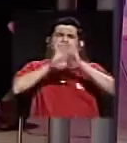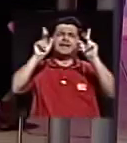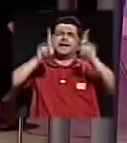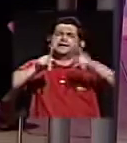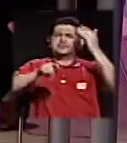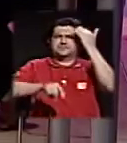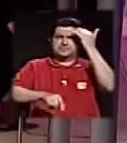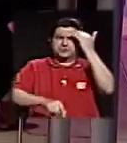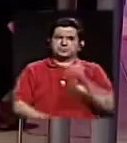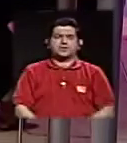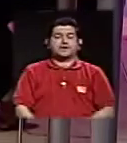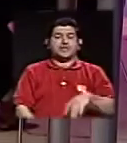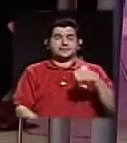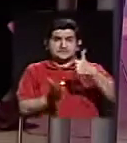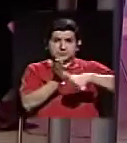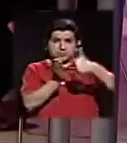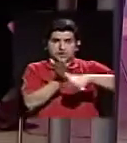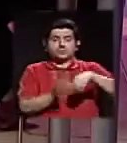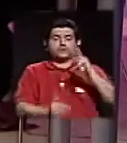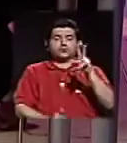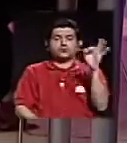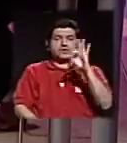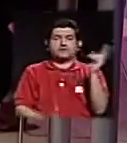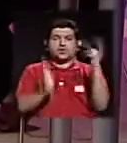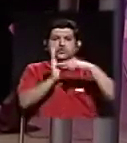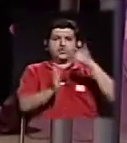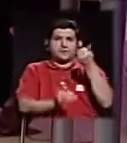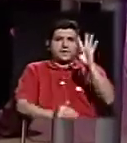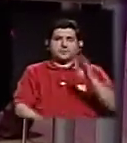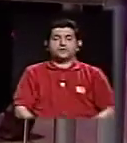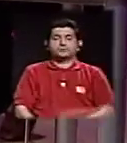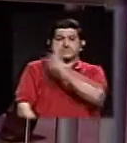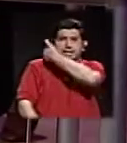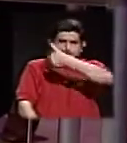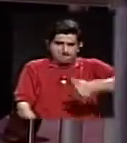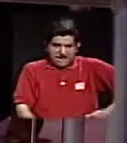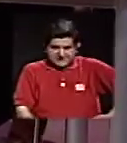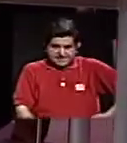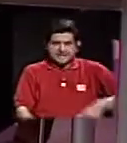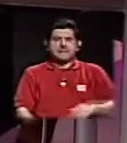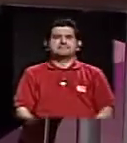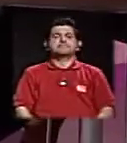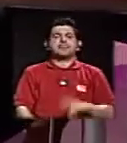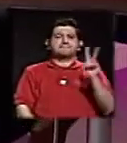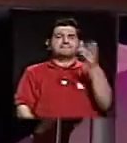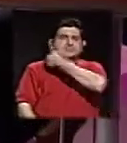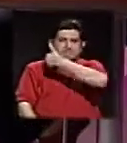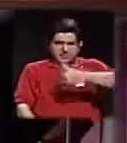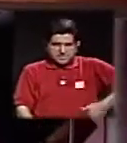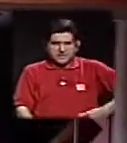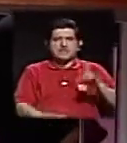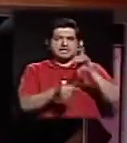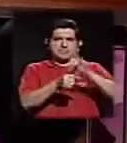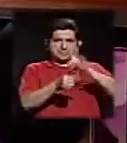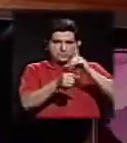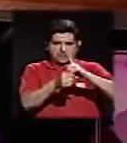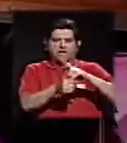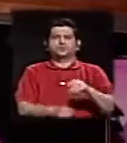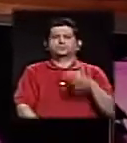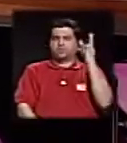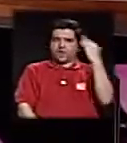verdad que las elecciones del 2 de febrero de 2014 son para elegir presidente sus vicepresidencias diputados y